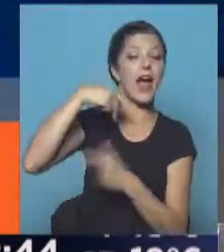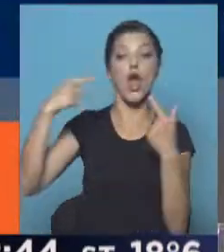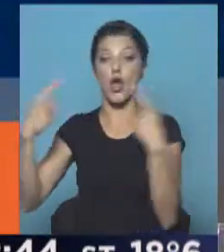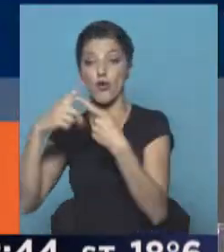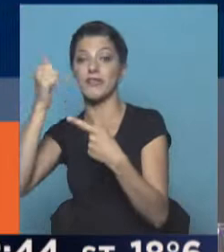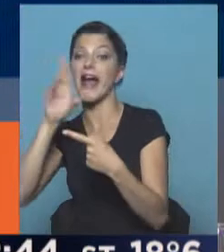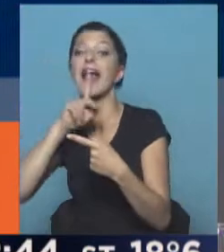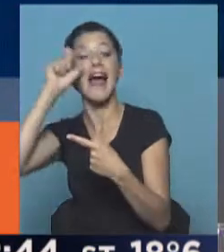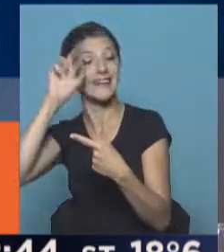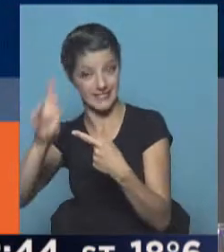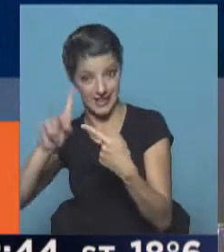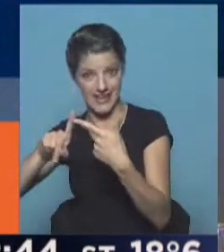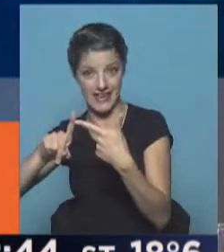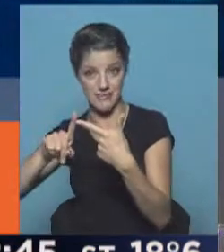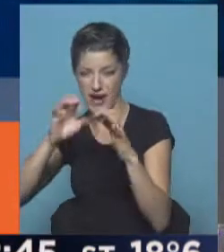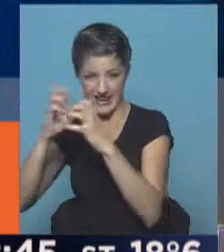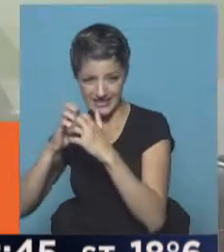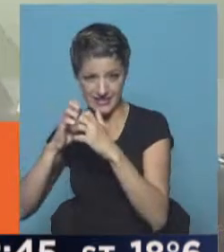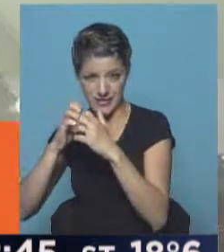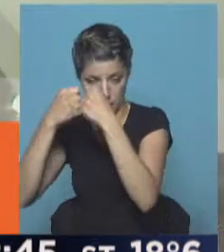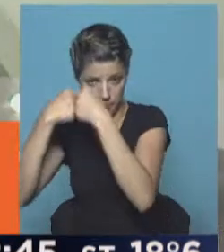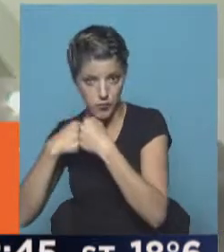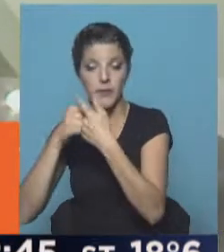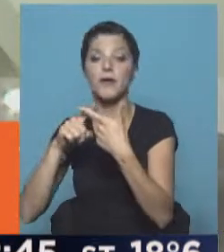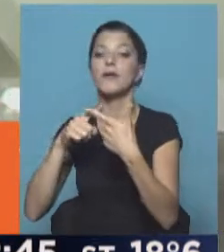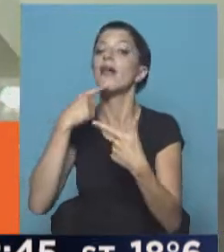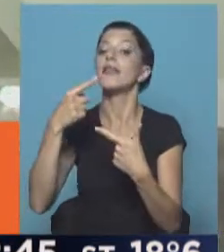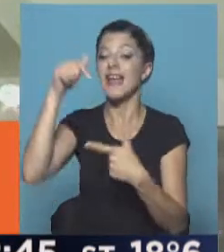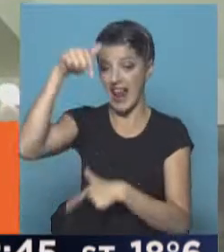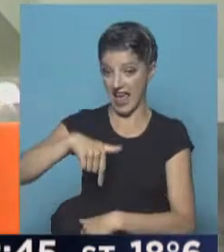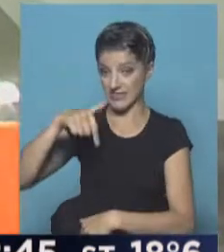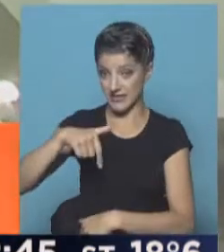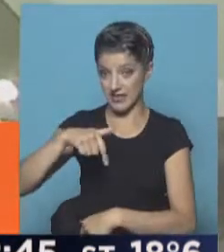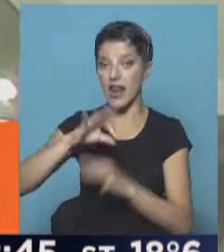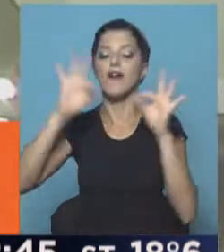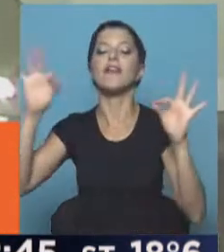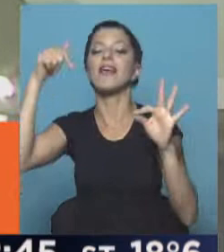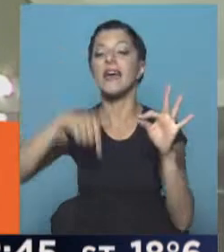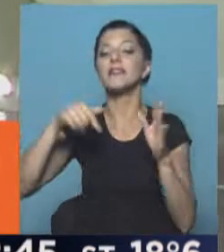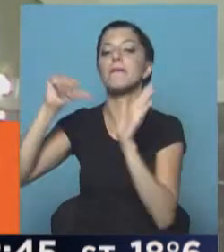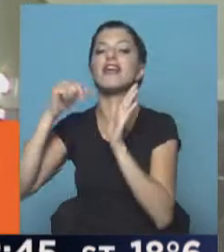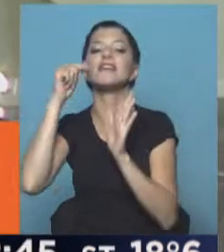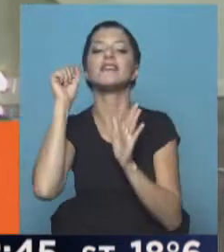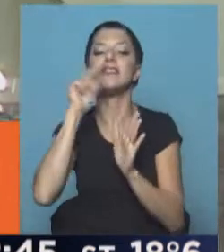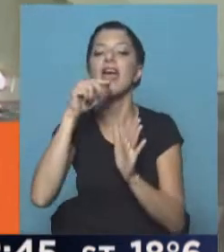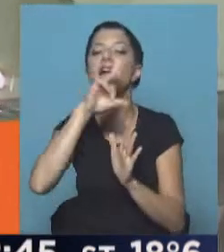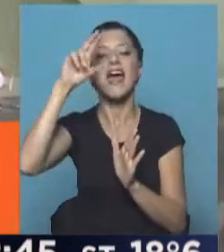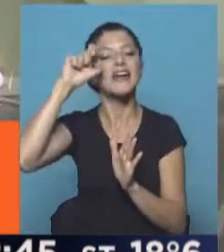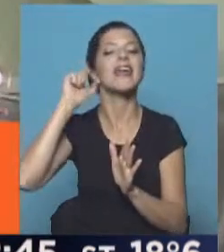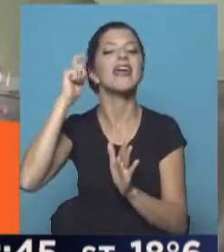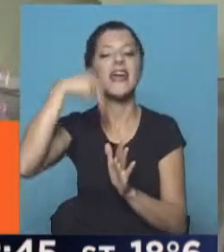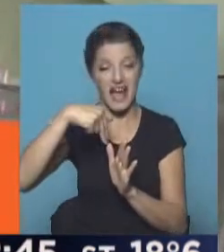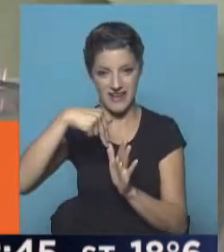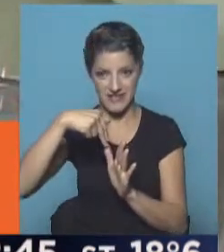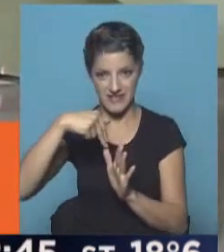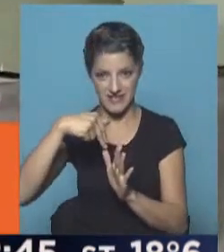débil por la crisis de los rehenes, el eslogan era "This is Reagan Country", este es el país de Reagan, haciendo una